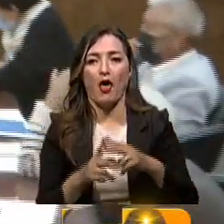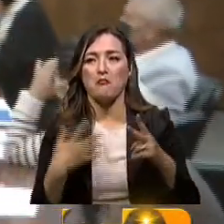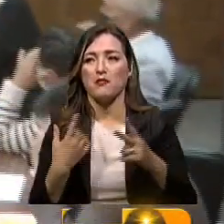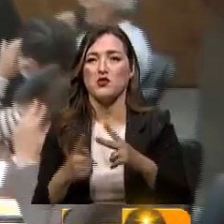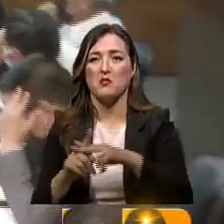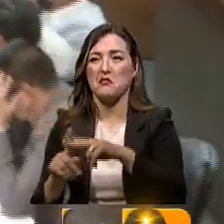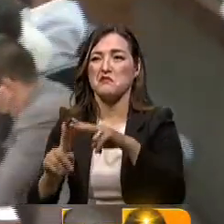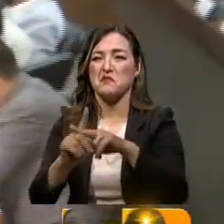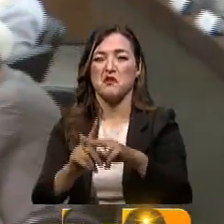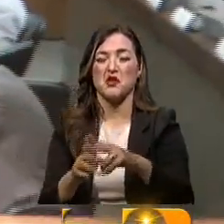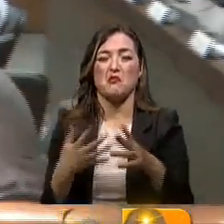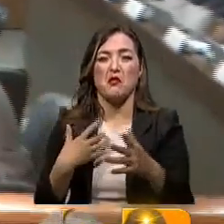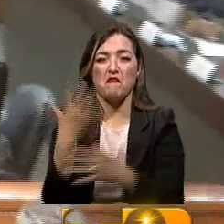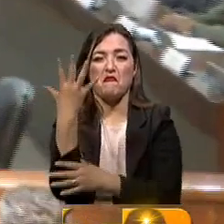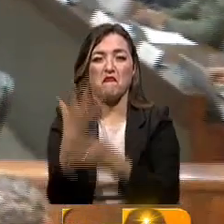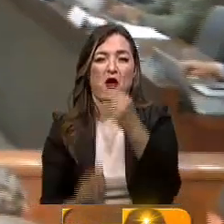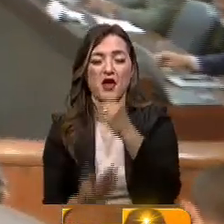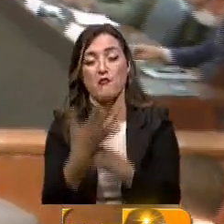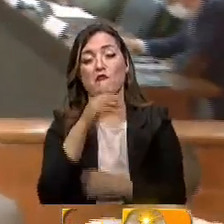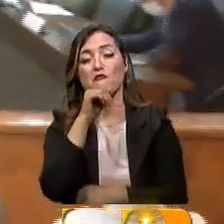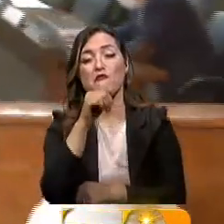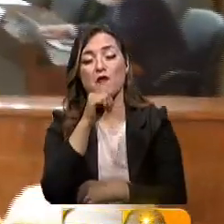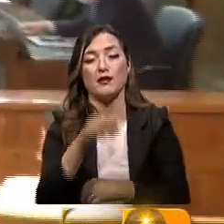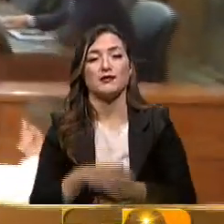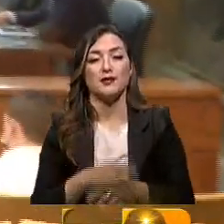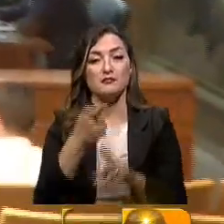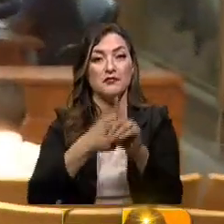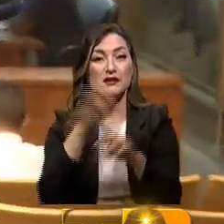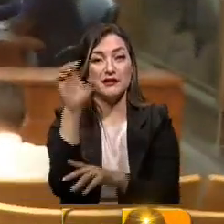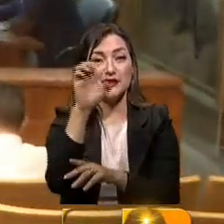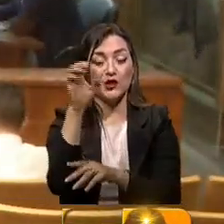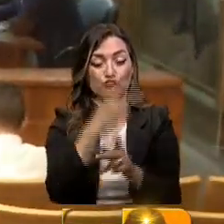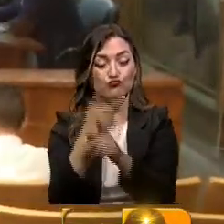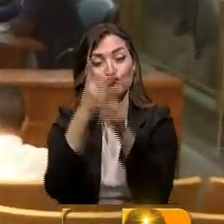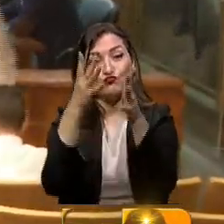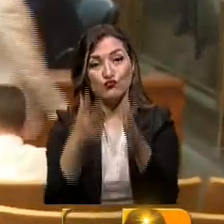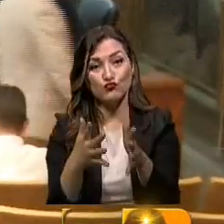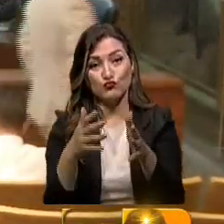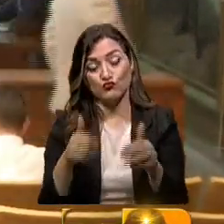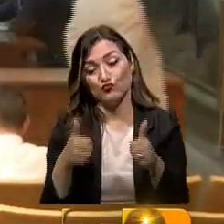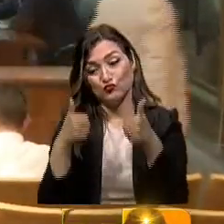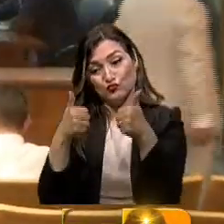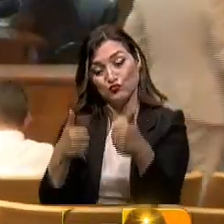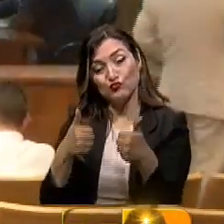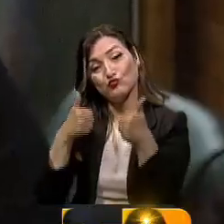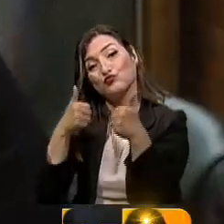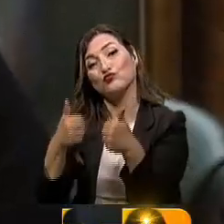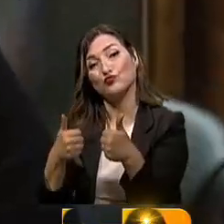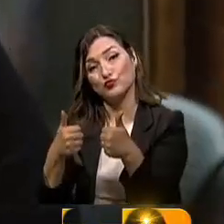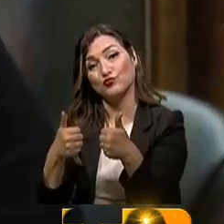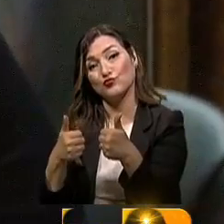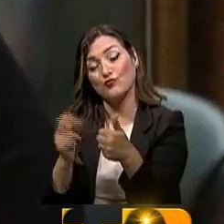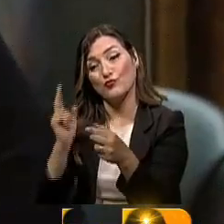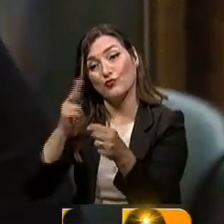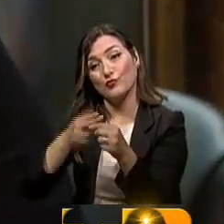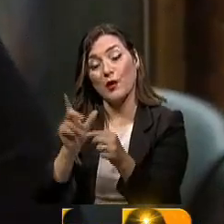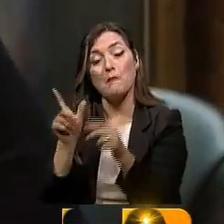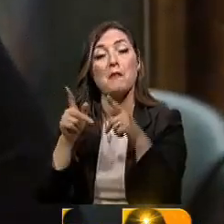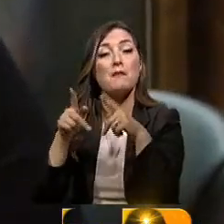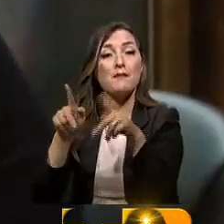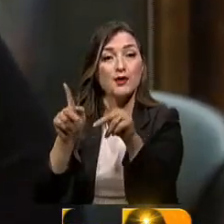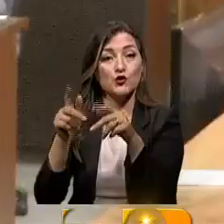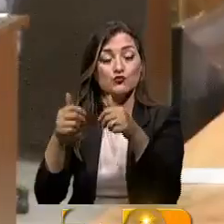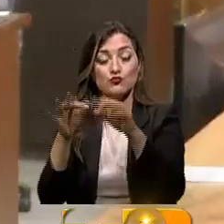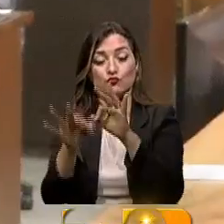enero existirá cierta inestabilidad en el Consejo, teniendo en cuenta que los ediles que se postularon a una candidatura saldrán con licencia y